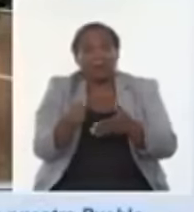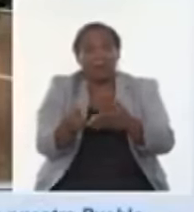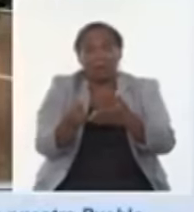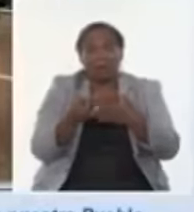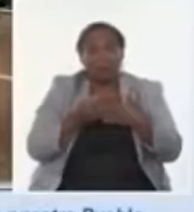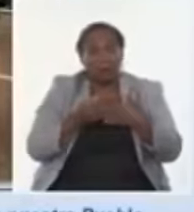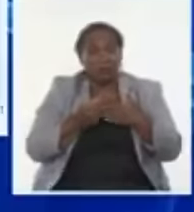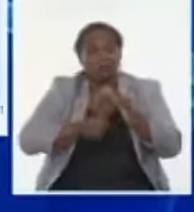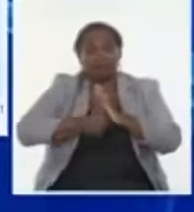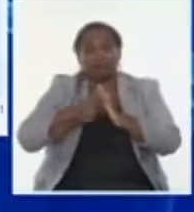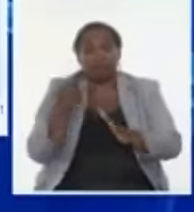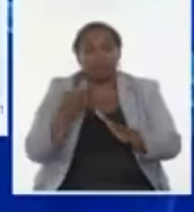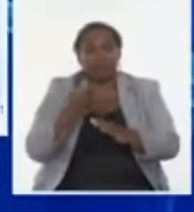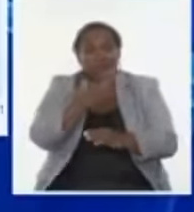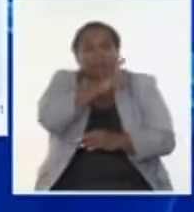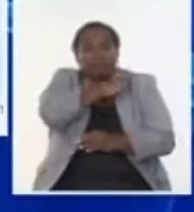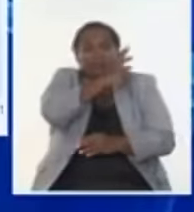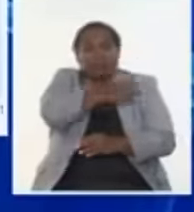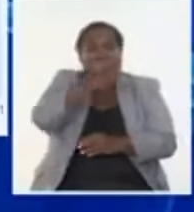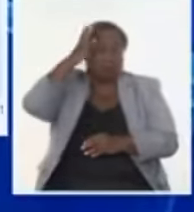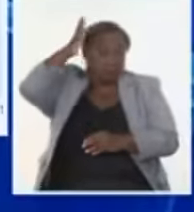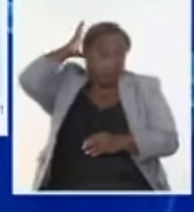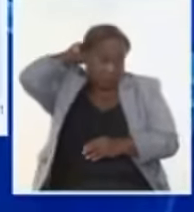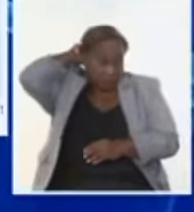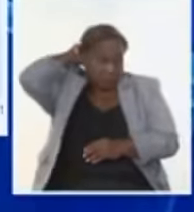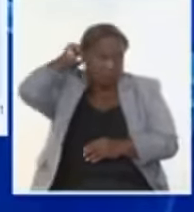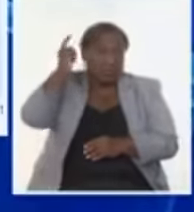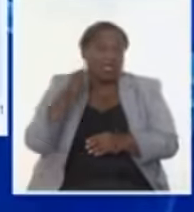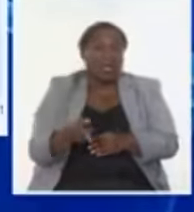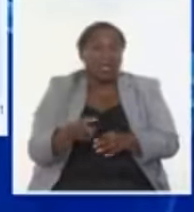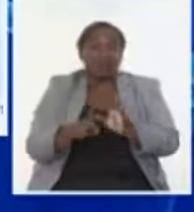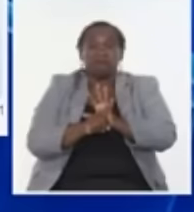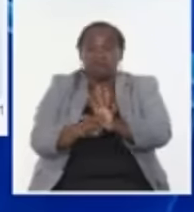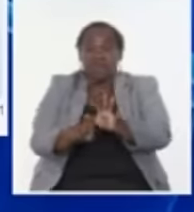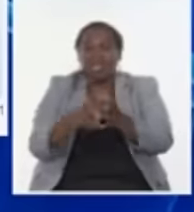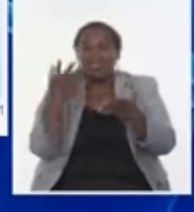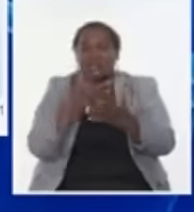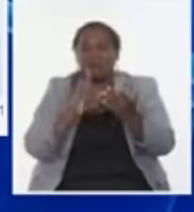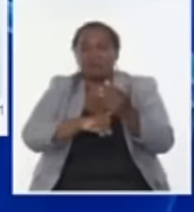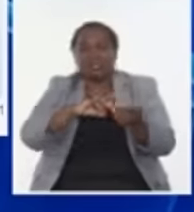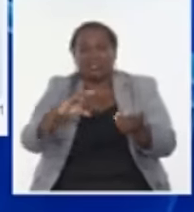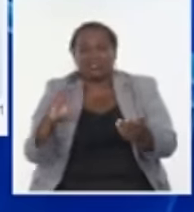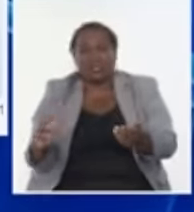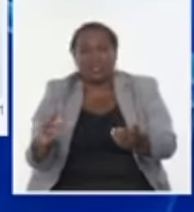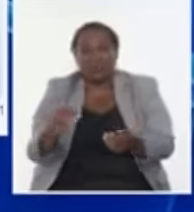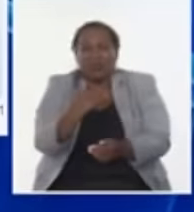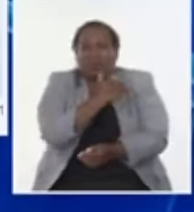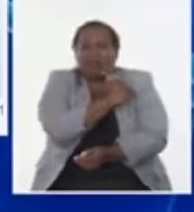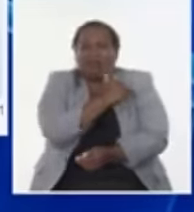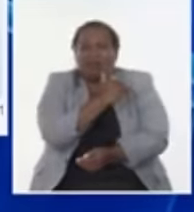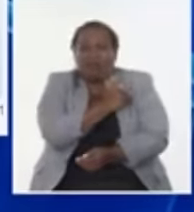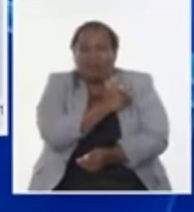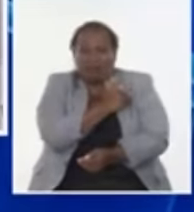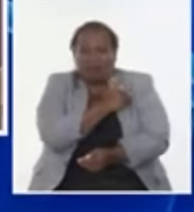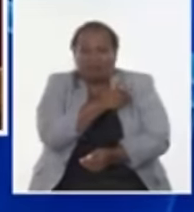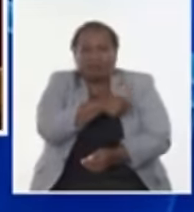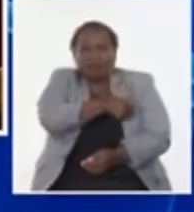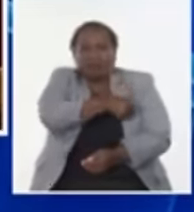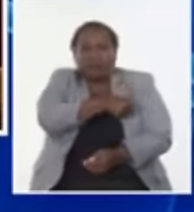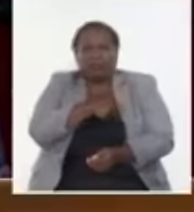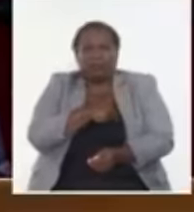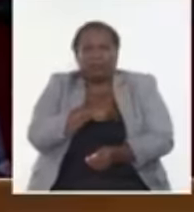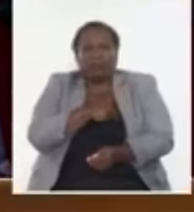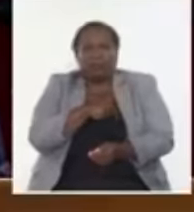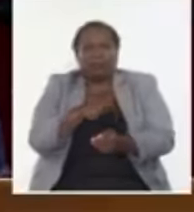permanente del general de ejército, la conducción de nuestro partido, de las Fuerzas Armadas, del Ministerio del